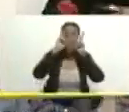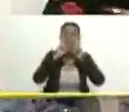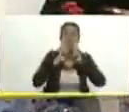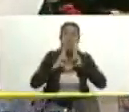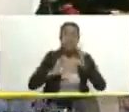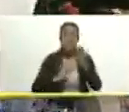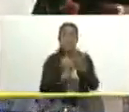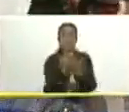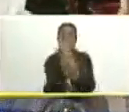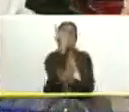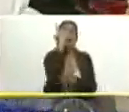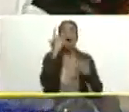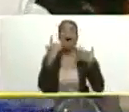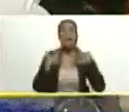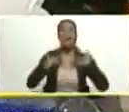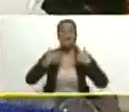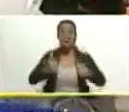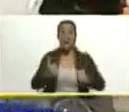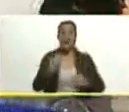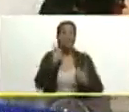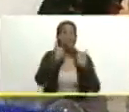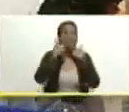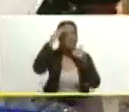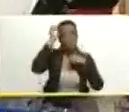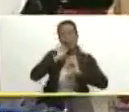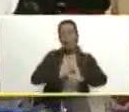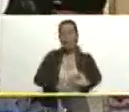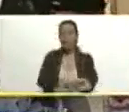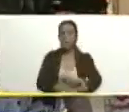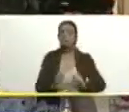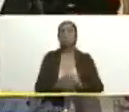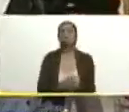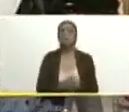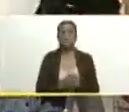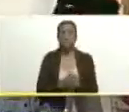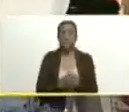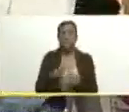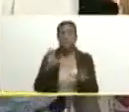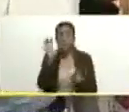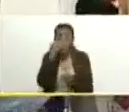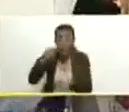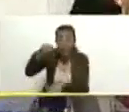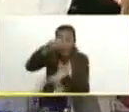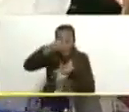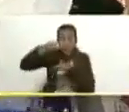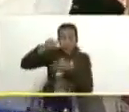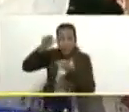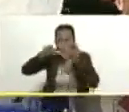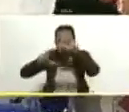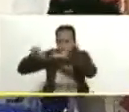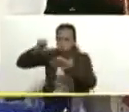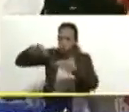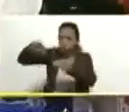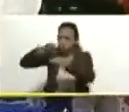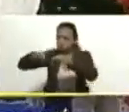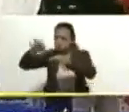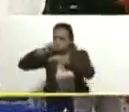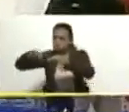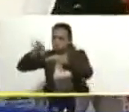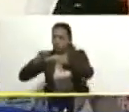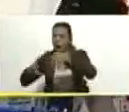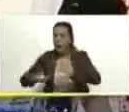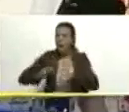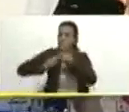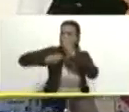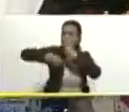más sana y por supuesto que se vea de mucho mayor calidad. Nosotros desde Petroquímica Venezuela presentamos toda esta gama de